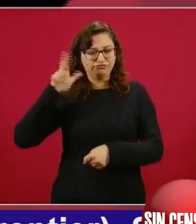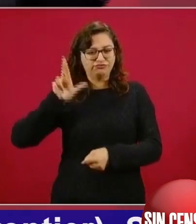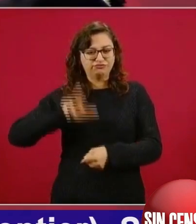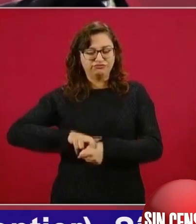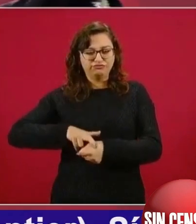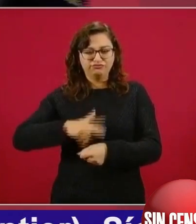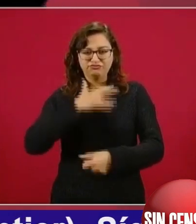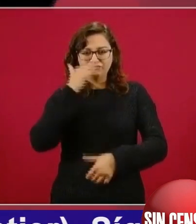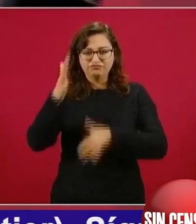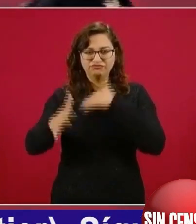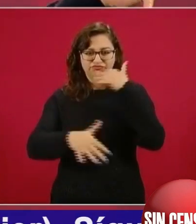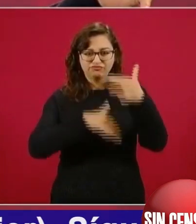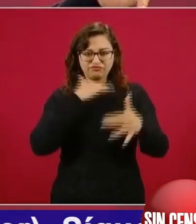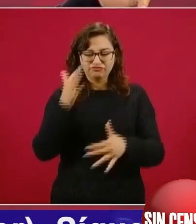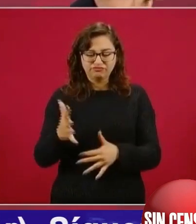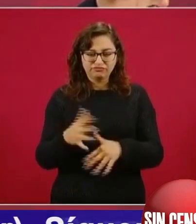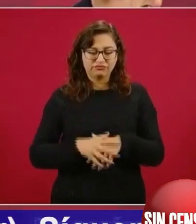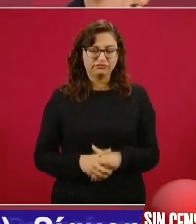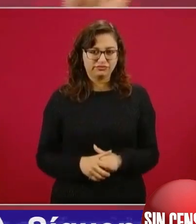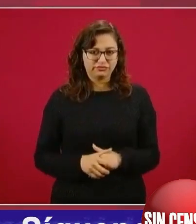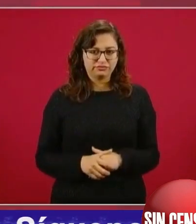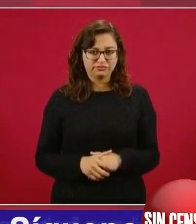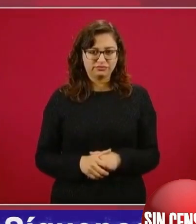operaciones, por ejemplo, o atracos